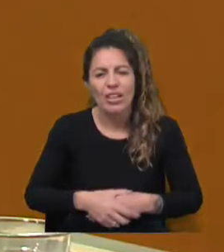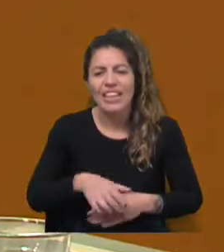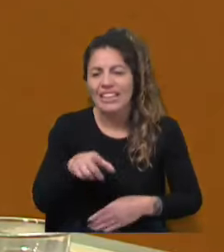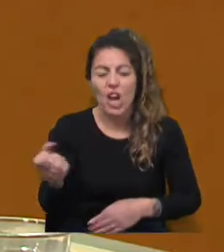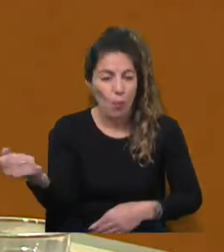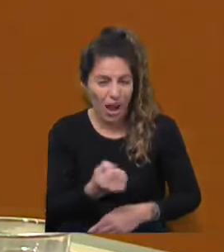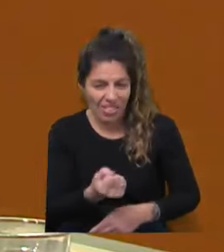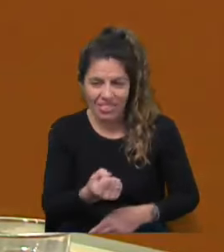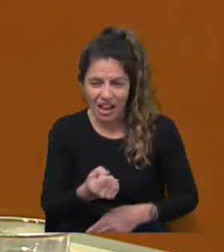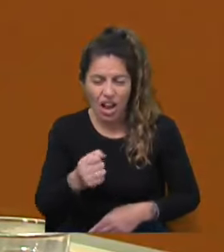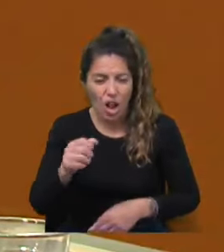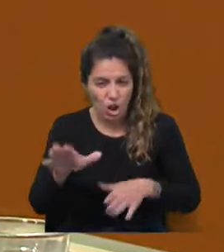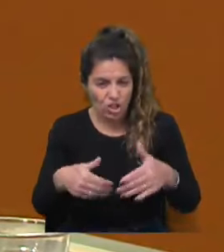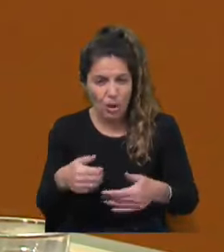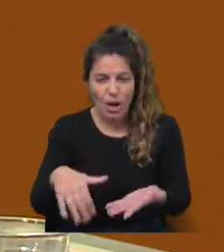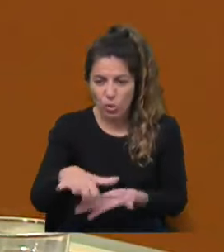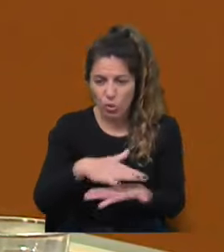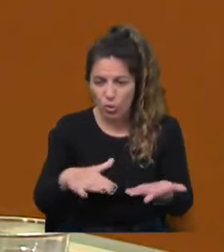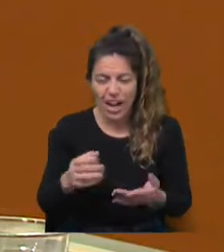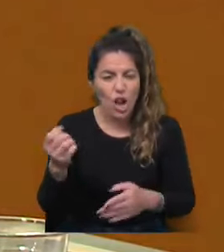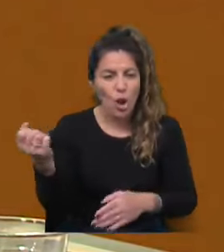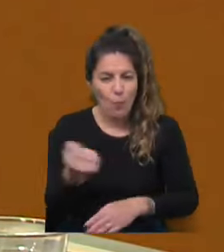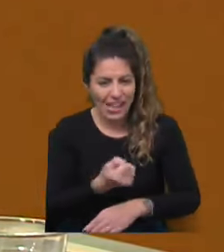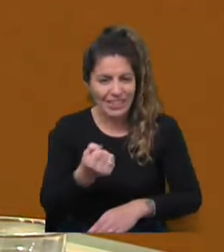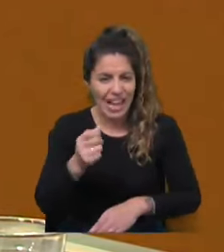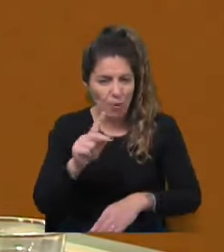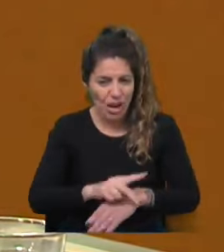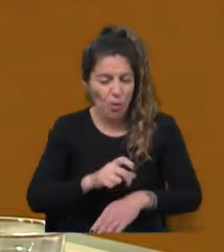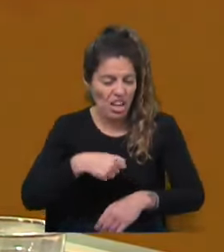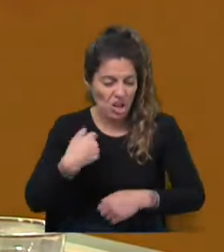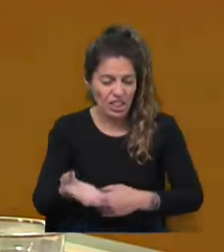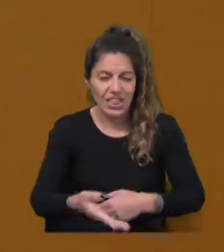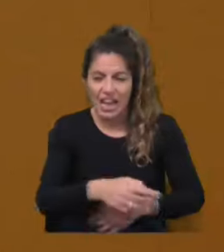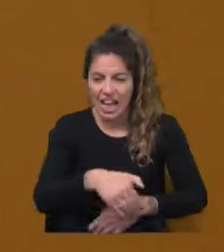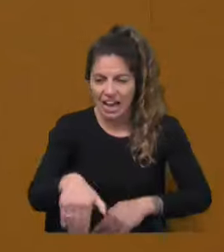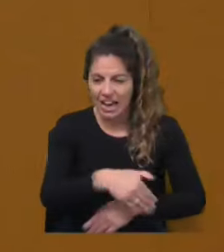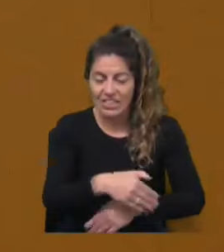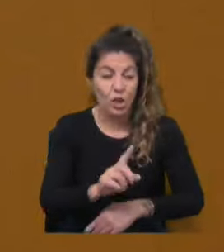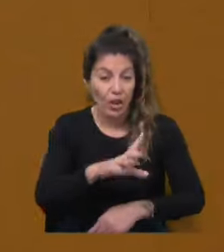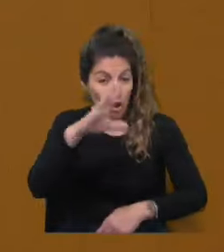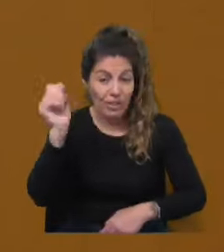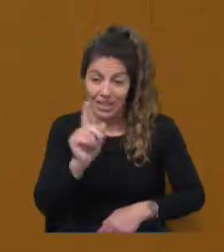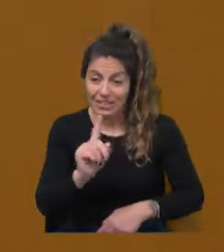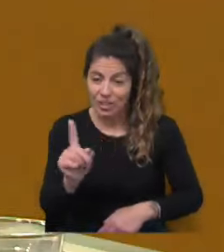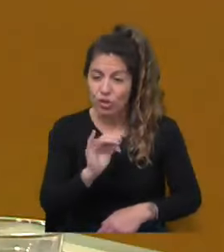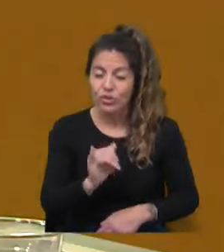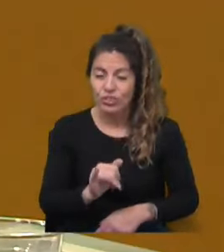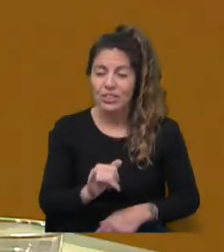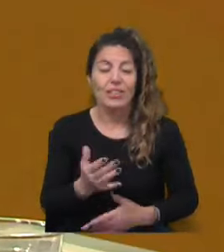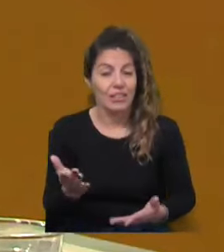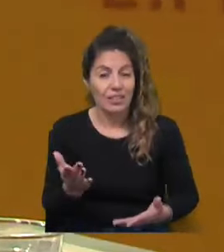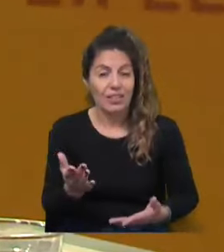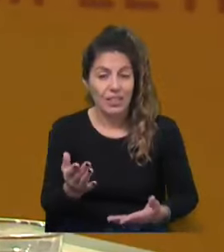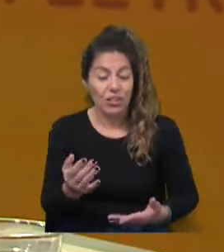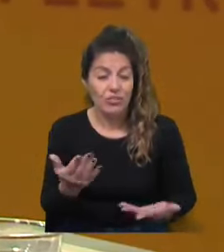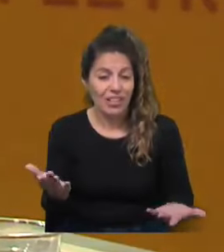y lo mata, lo cita en un lugar y lo mata en Paraguay y lo tira en la propia calle, ¿no? Sí, o sea, no hay que olvidarse de esas cosas. No, es que uno romantiza. Claro, o sea, se